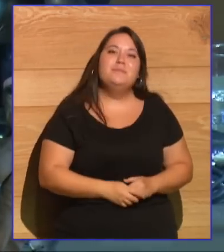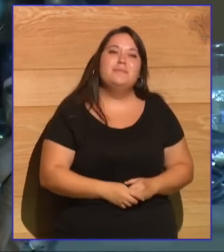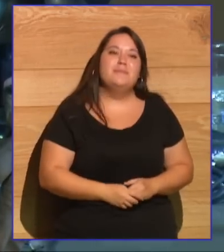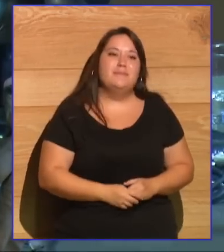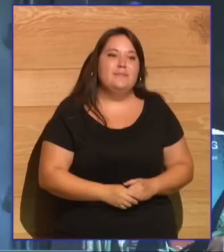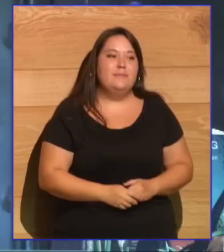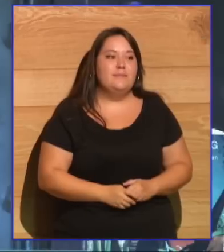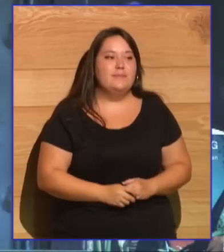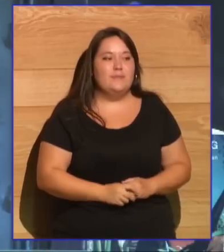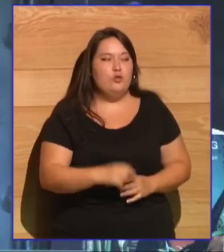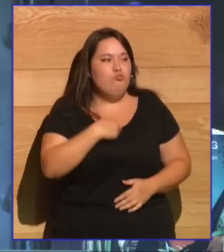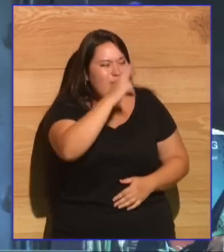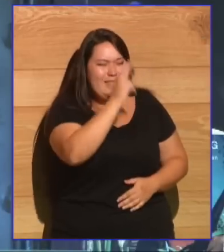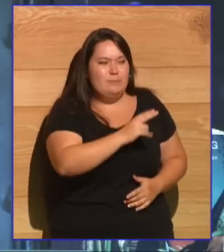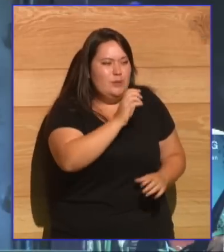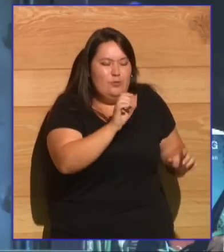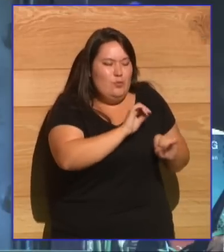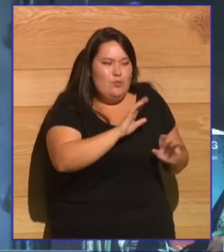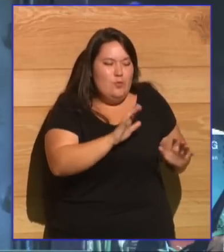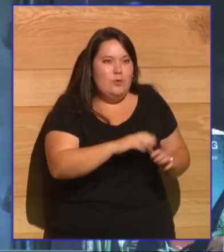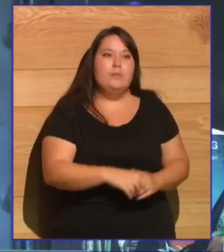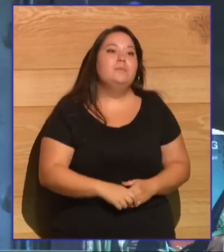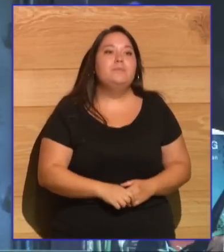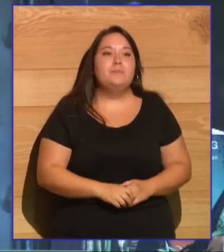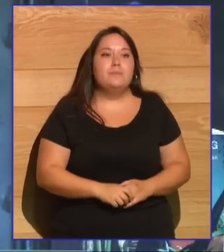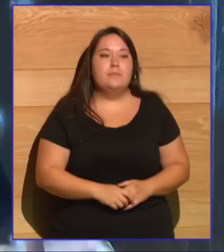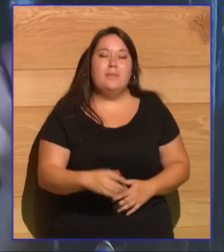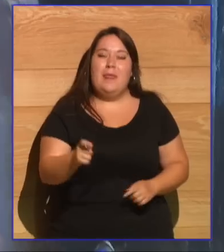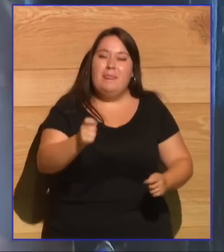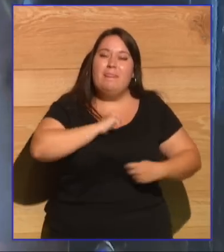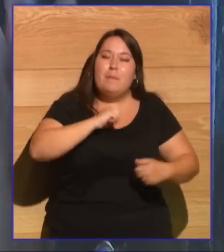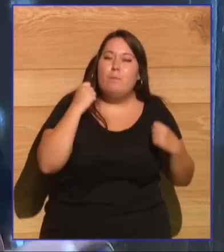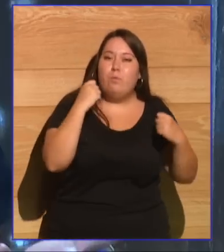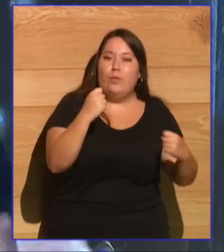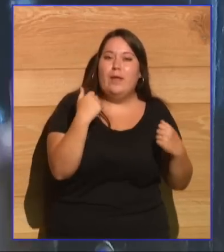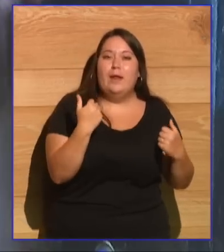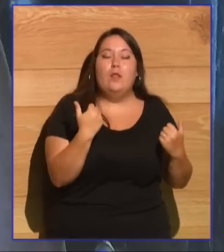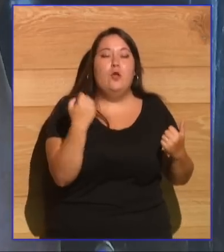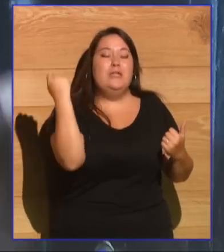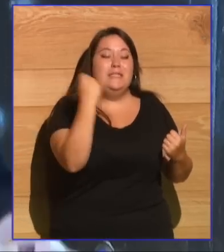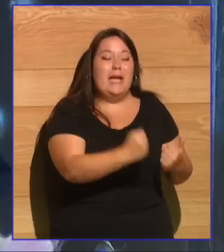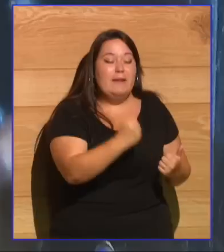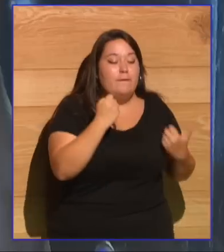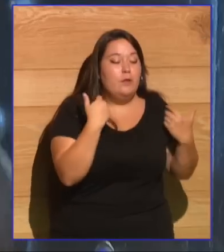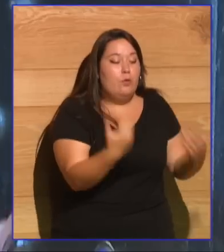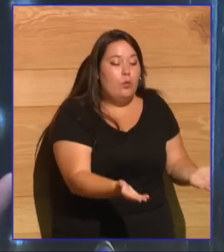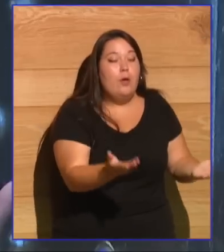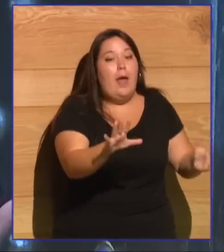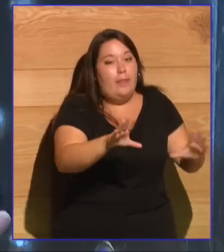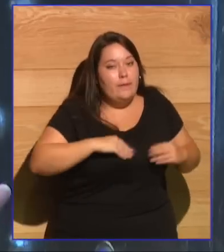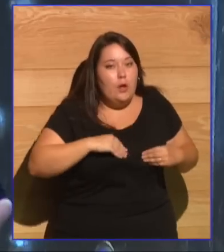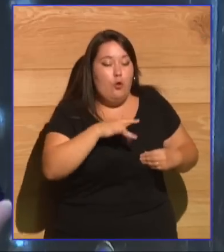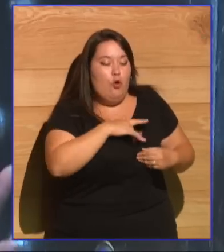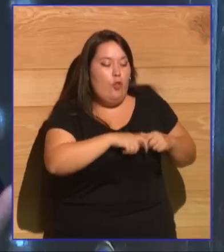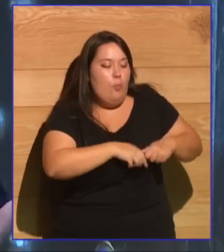cosas no sigue sin madre calidad de poder te ofrezco un sacrificio por favor acéptalo arranca el